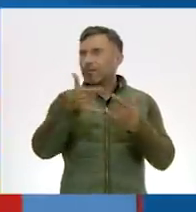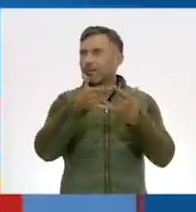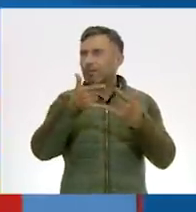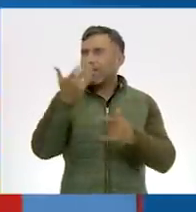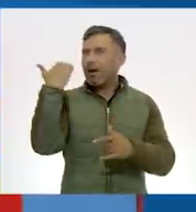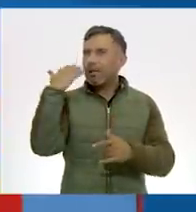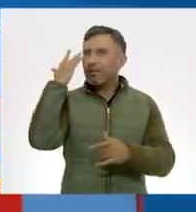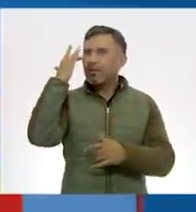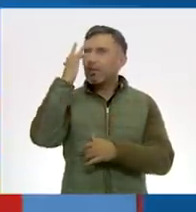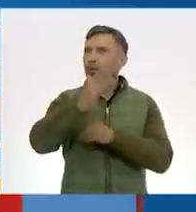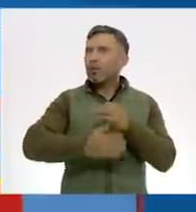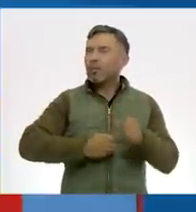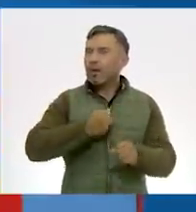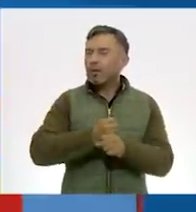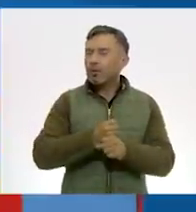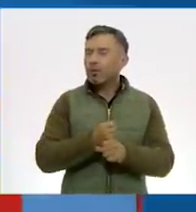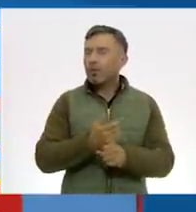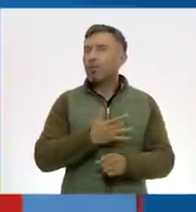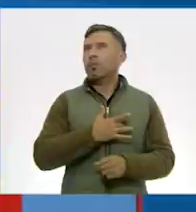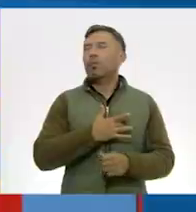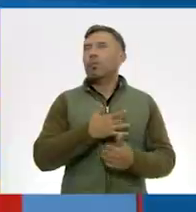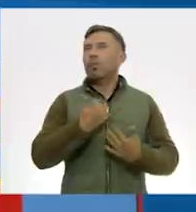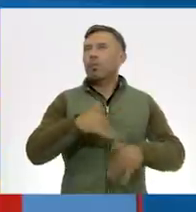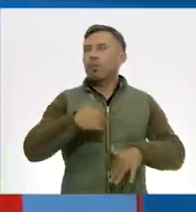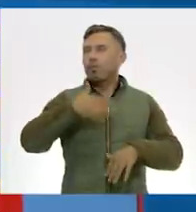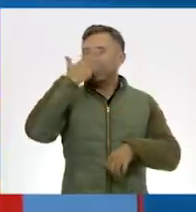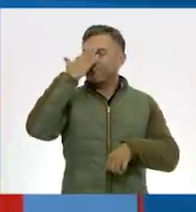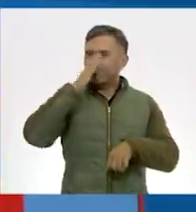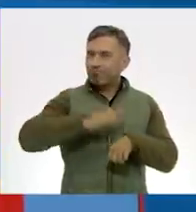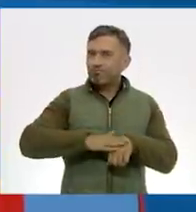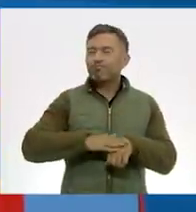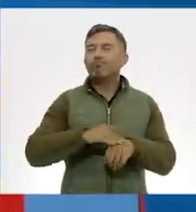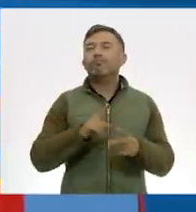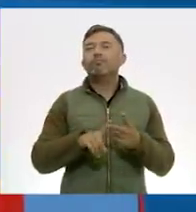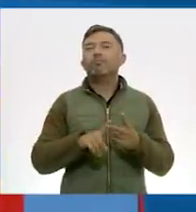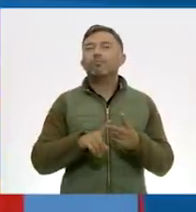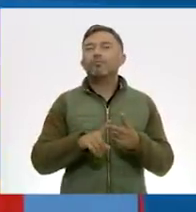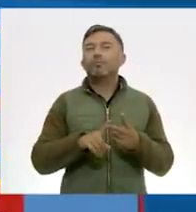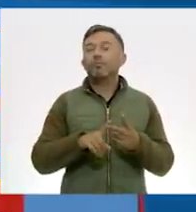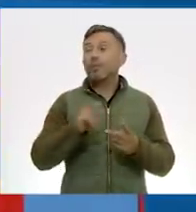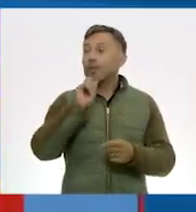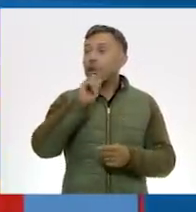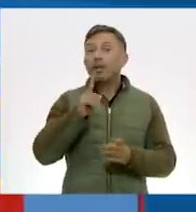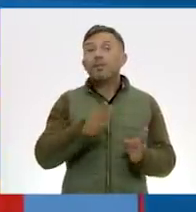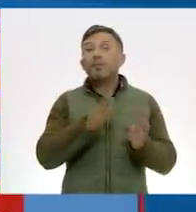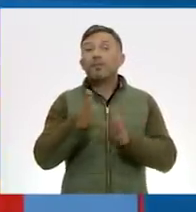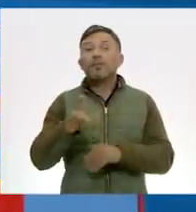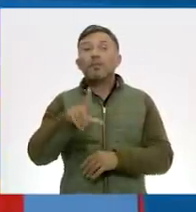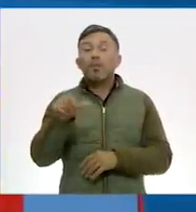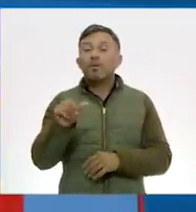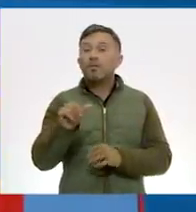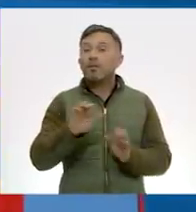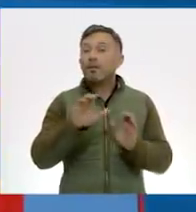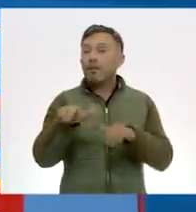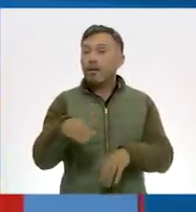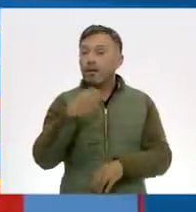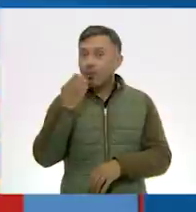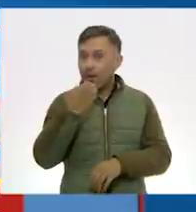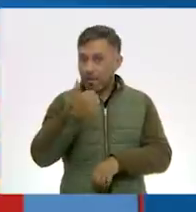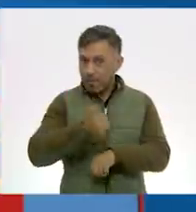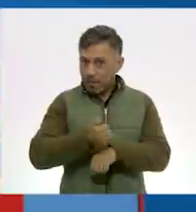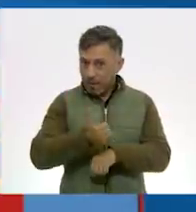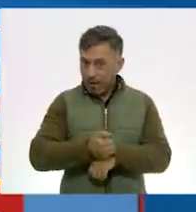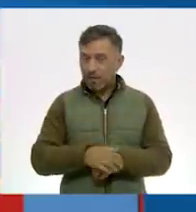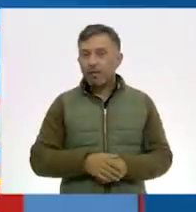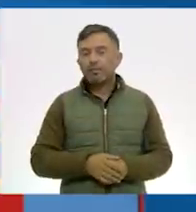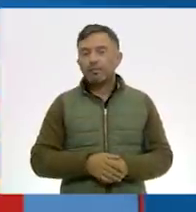te marcó, que te ha gustado más. También tenemos el momento en que entras a la primaria. Los chicos y chicas que